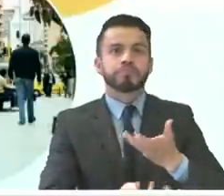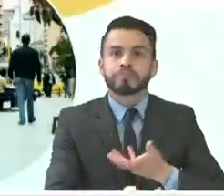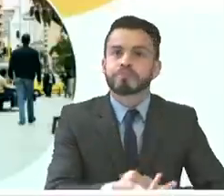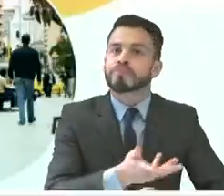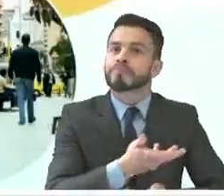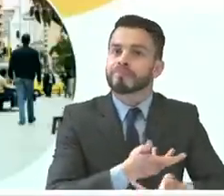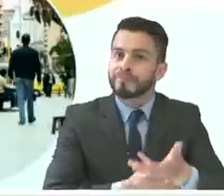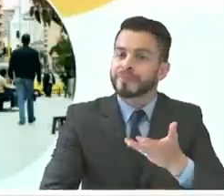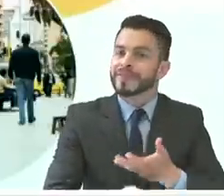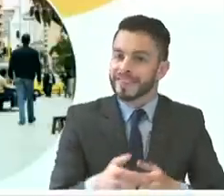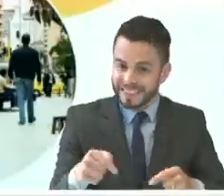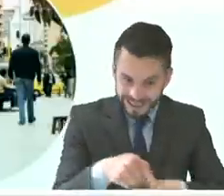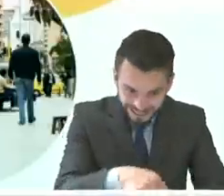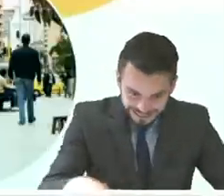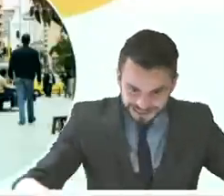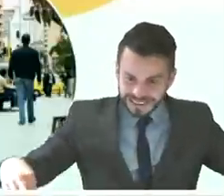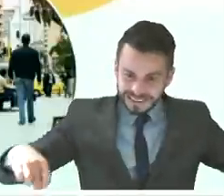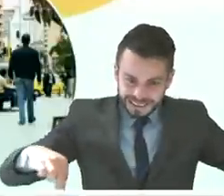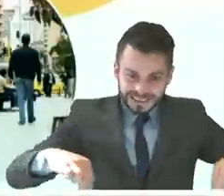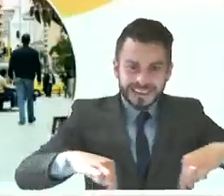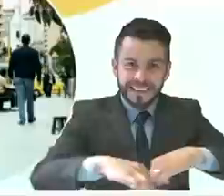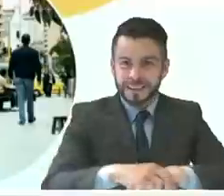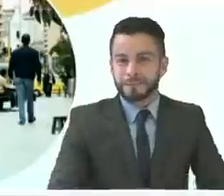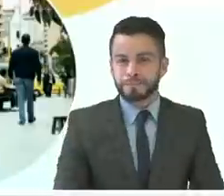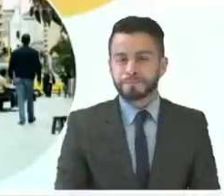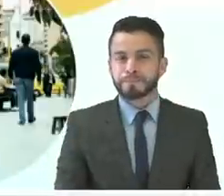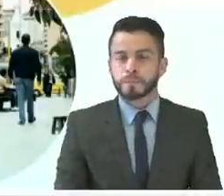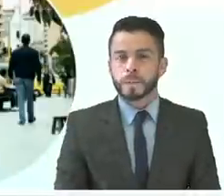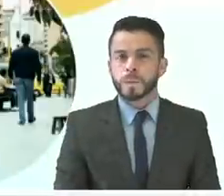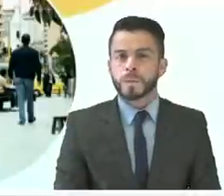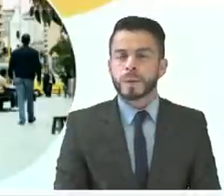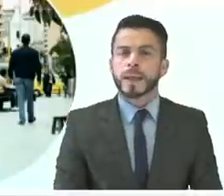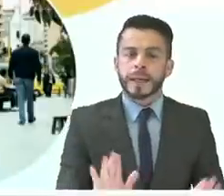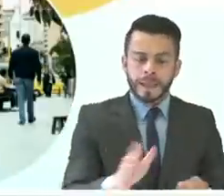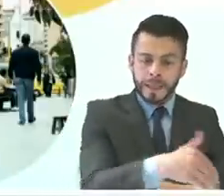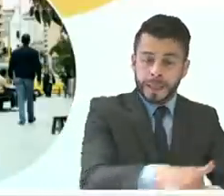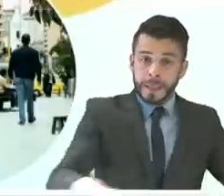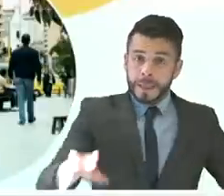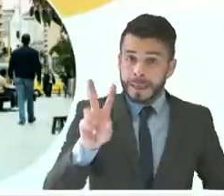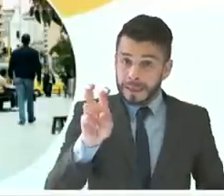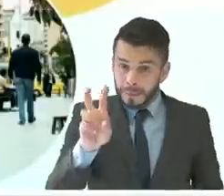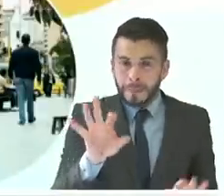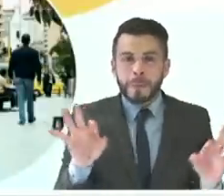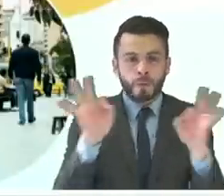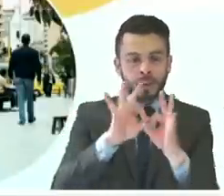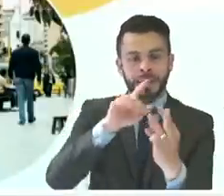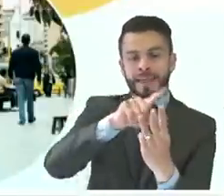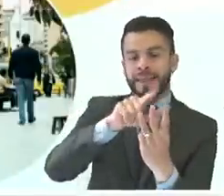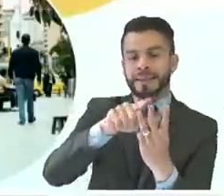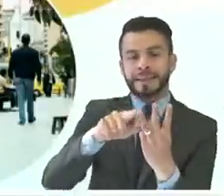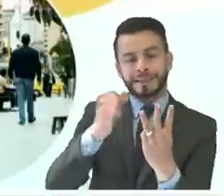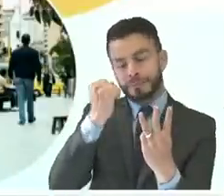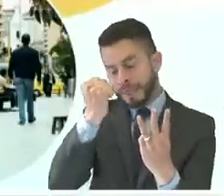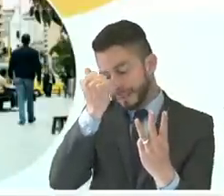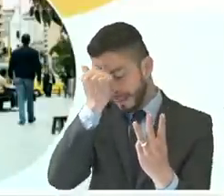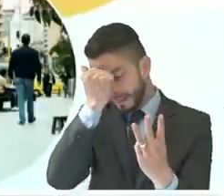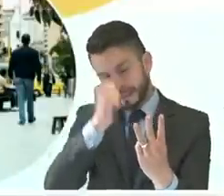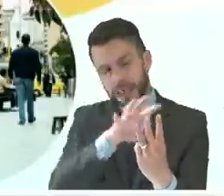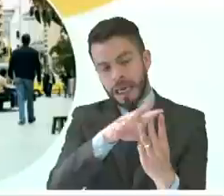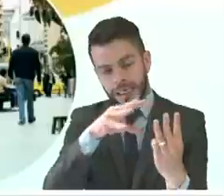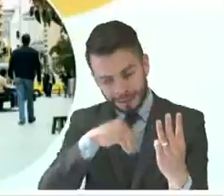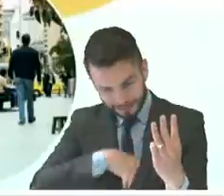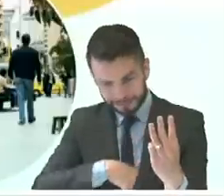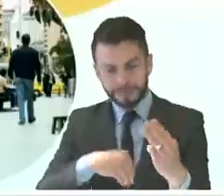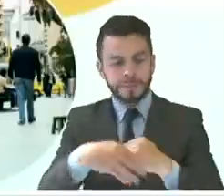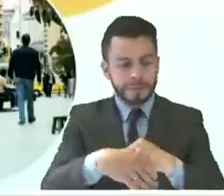Es importante conceptualizar el Corredor Verde como la armonía de estos tres pilares, ¿no? Y aunque sabemos